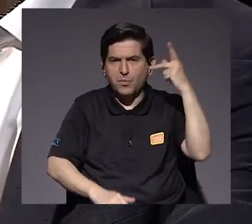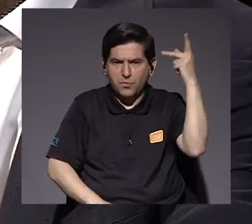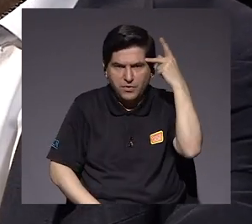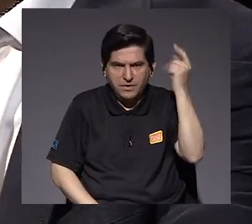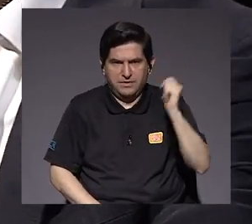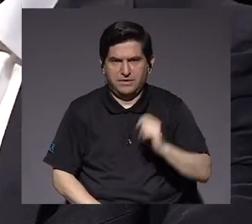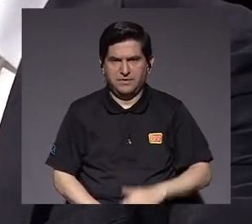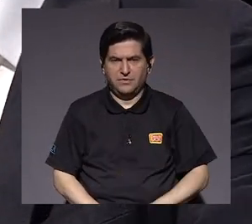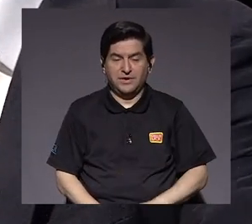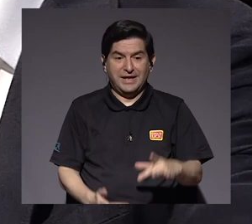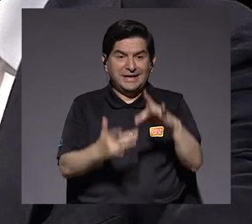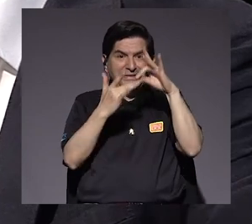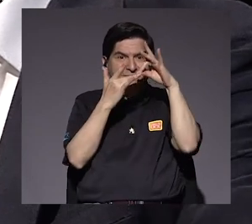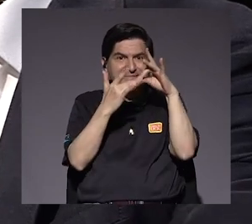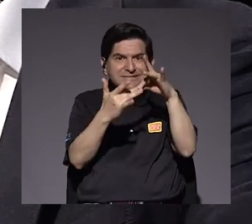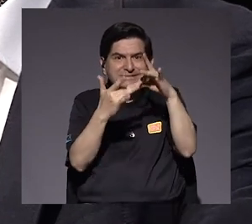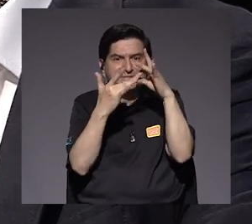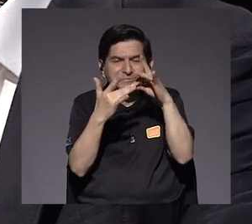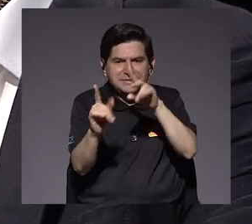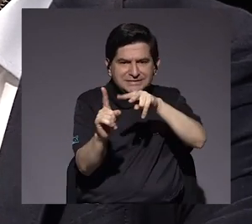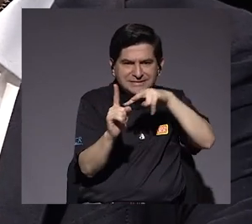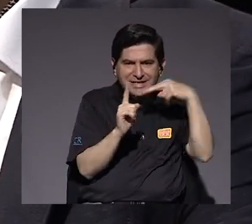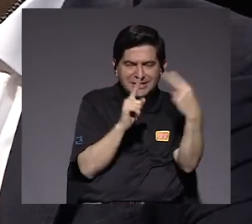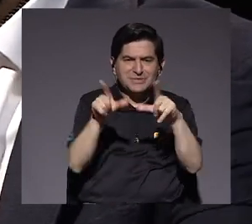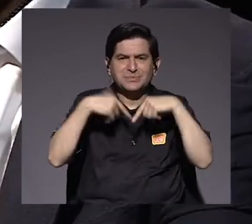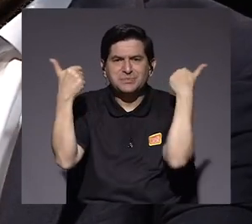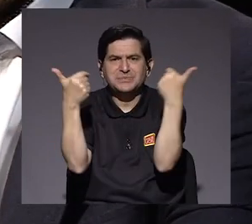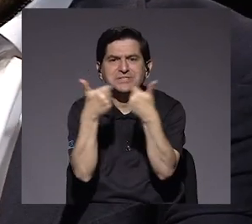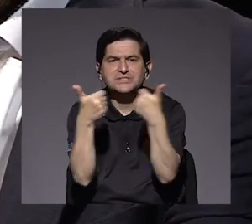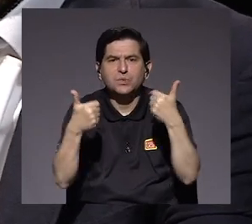sino especialmente, digamos, desde la visión de conjunto.